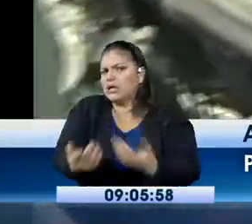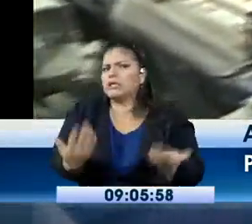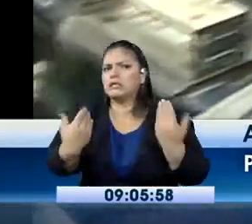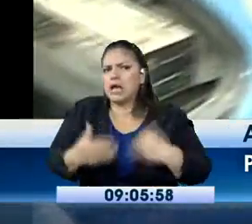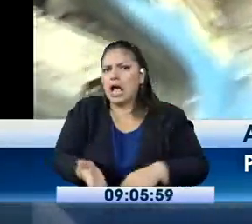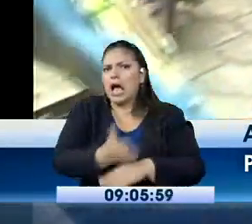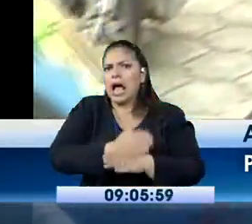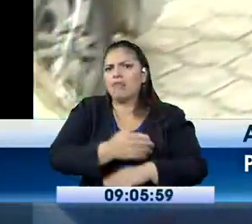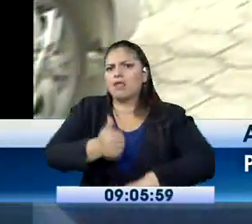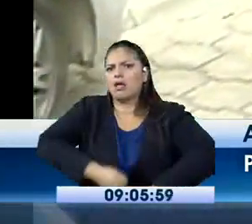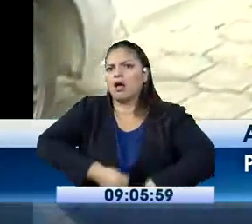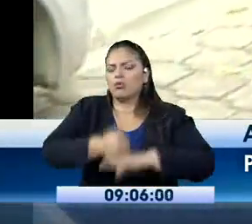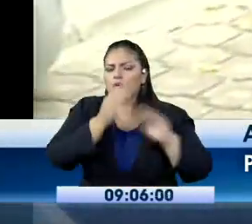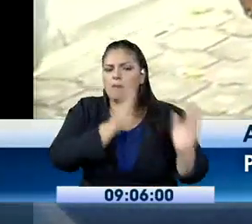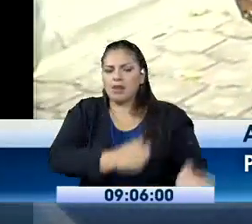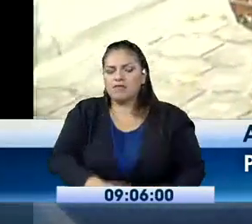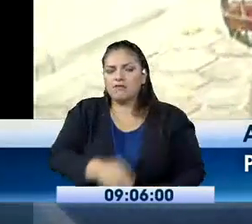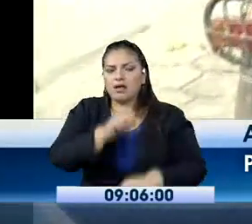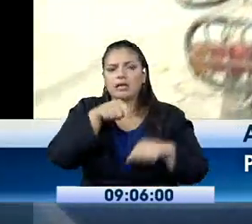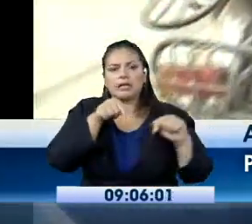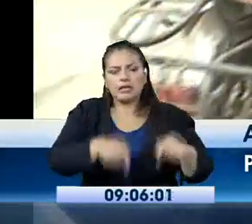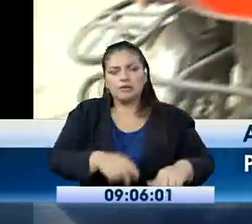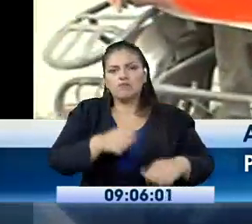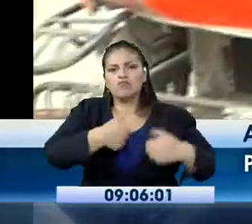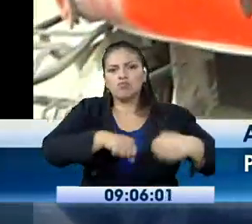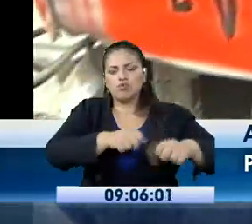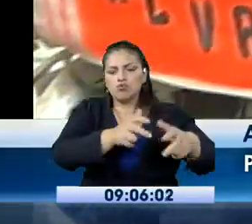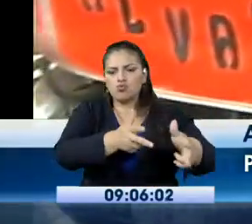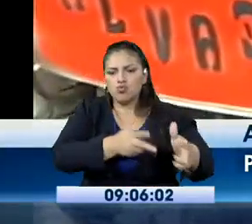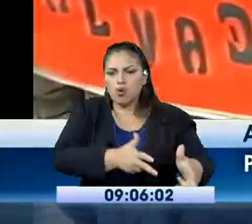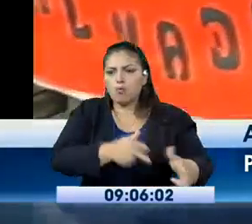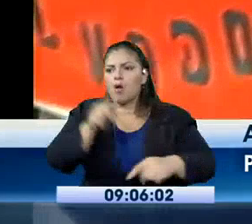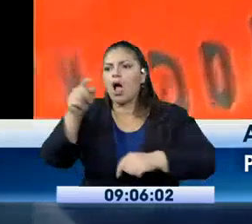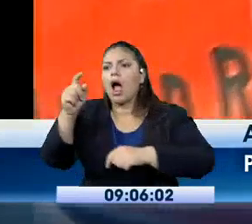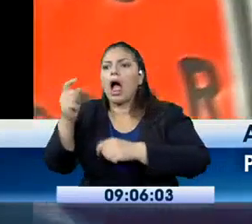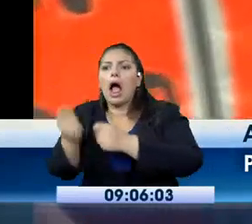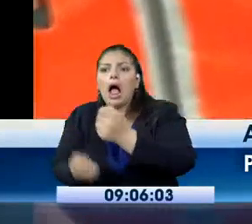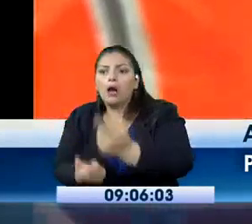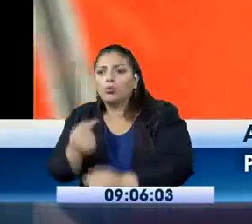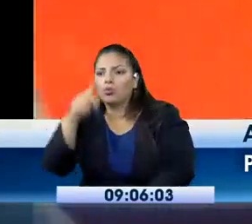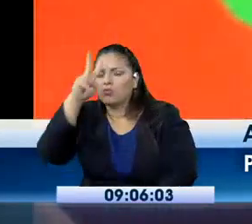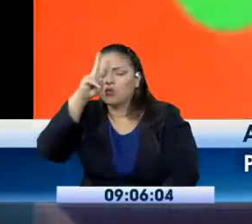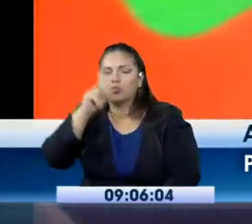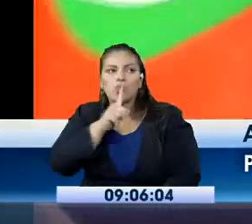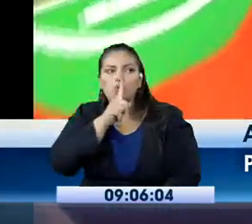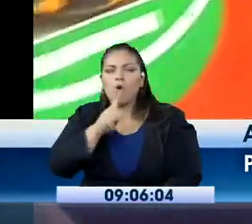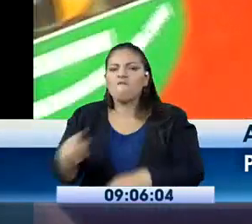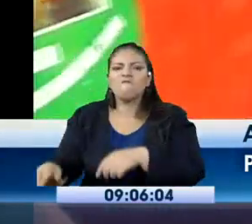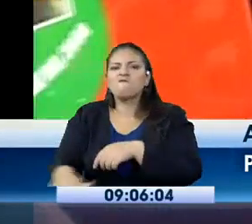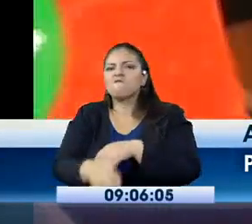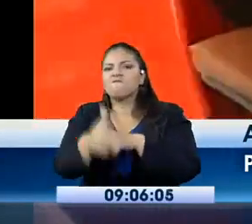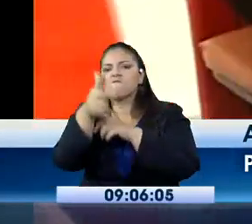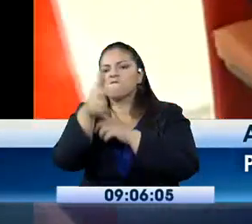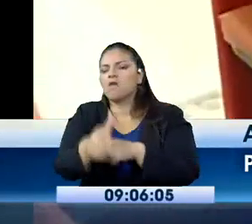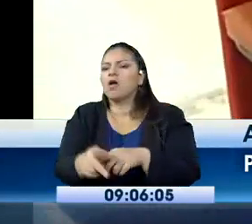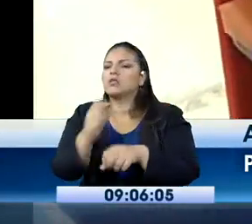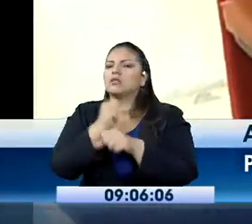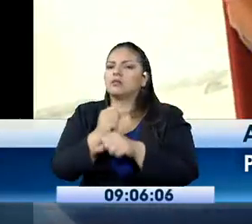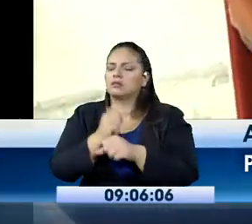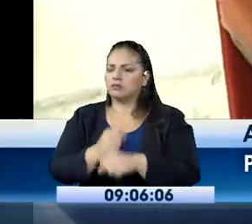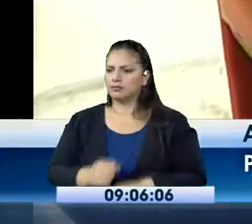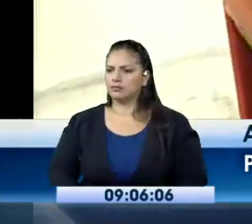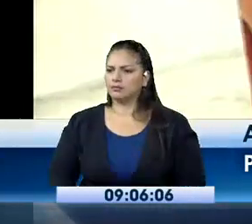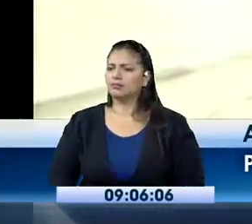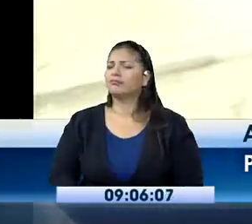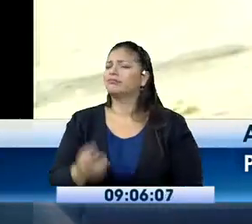de invadir el sector. ¿Qué control se puede realizar ahí? Bien, precisamente para eso es la instalación de las carpas con los colores